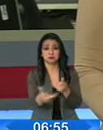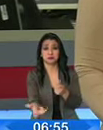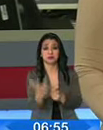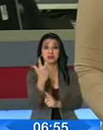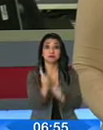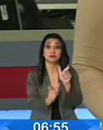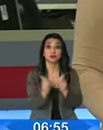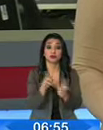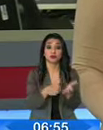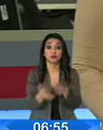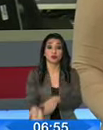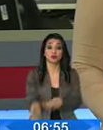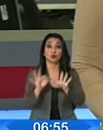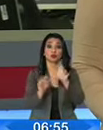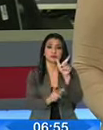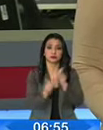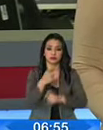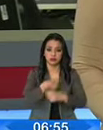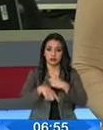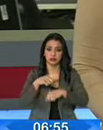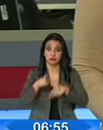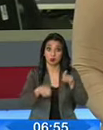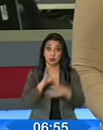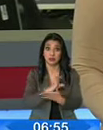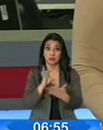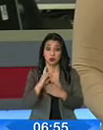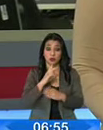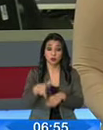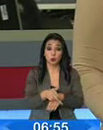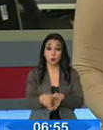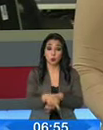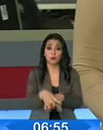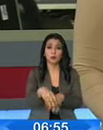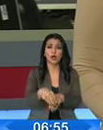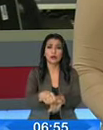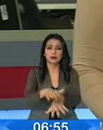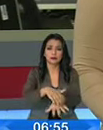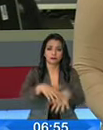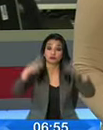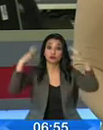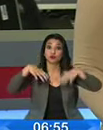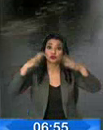3 fallecidos y 8 heridos. Según testigos, habrían perdido pista por la calzada mojada debido a la lluvia.